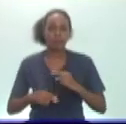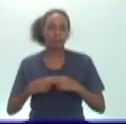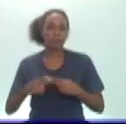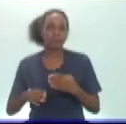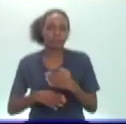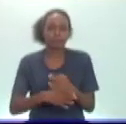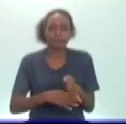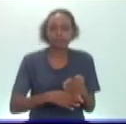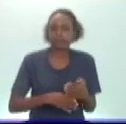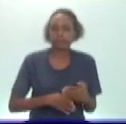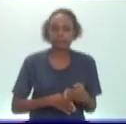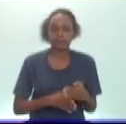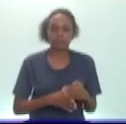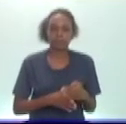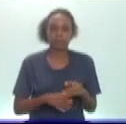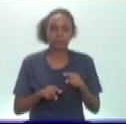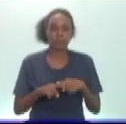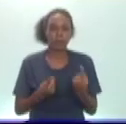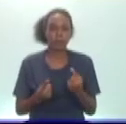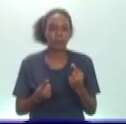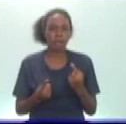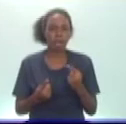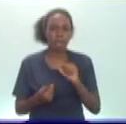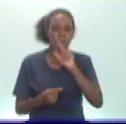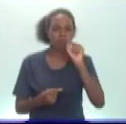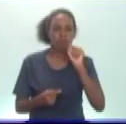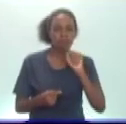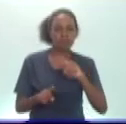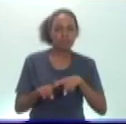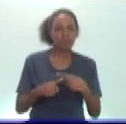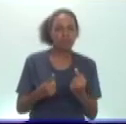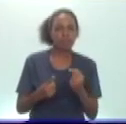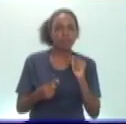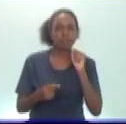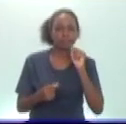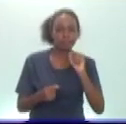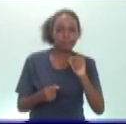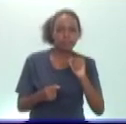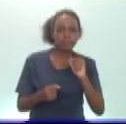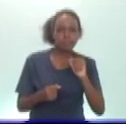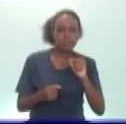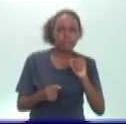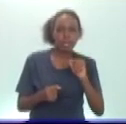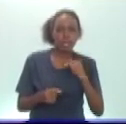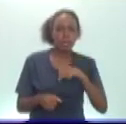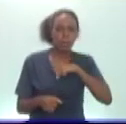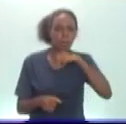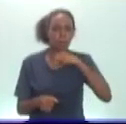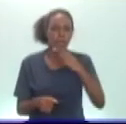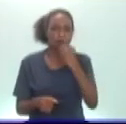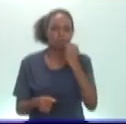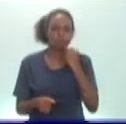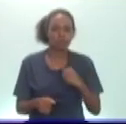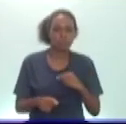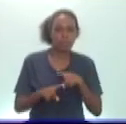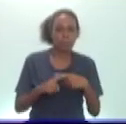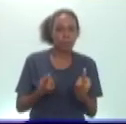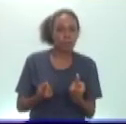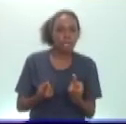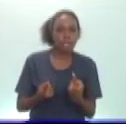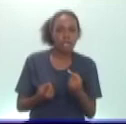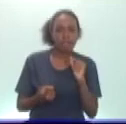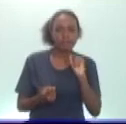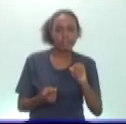te dé el mismo resultado. Y bueno, ¿por qué te da ese resultado? ¿Y por qué lo hiciste de esta manera y por qué no de otra? Todas estas preguntas nos pueden ayudar a hacer